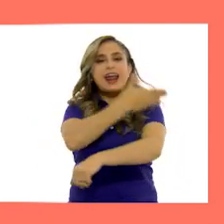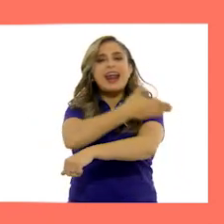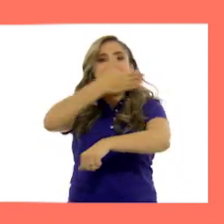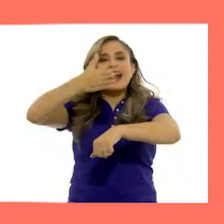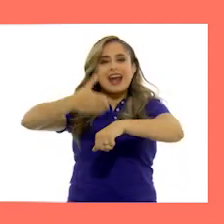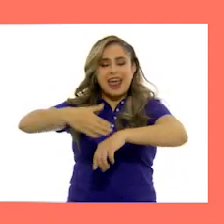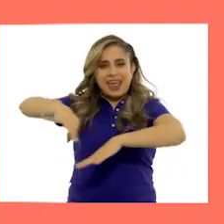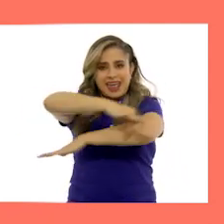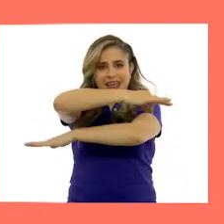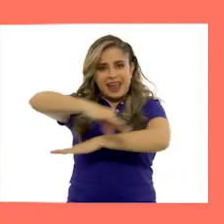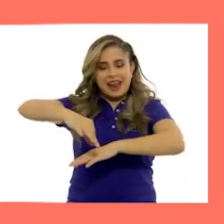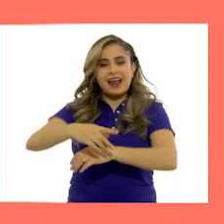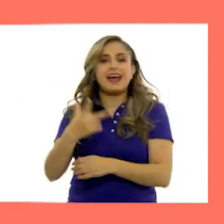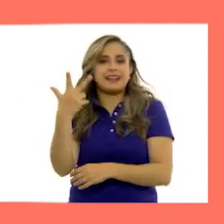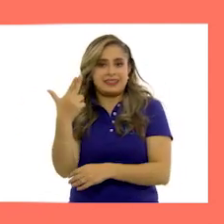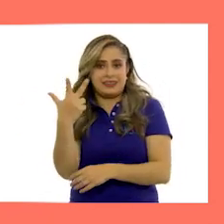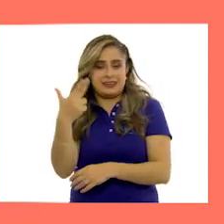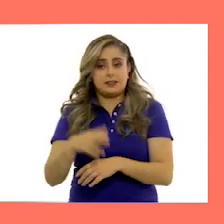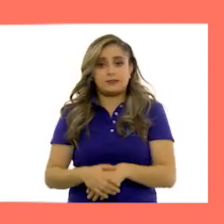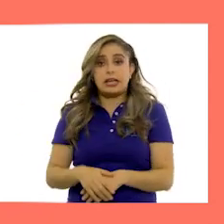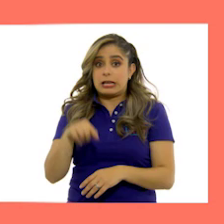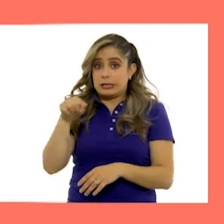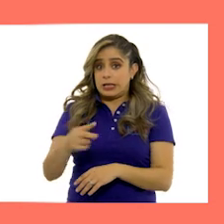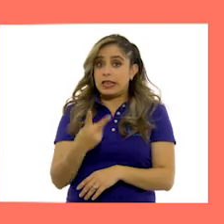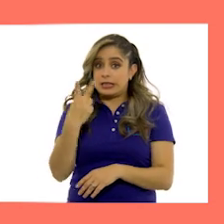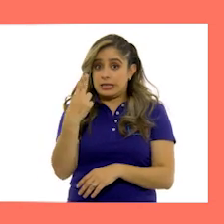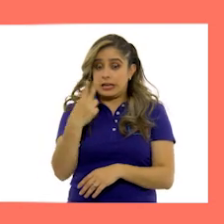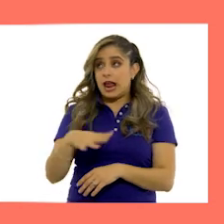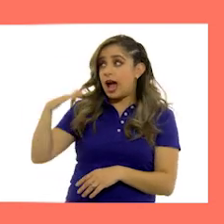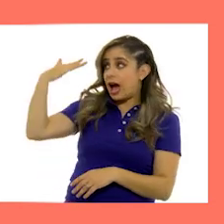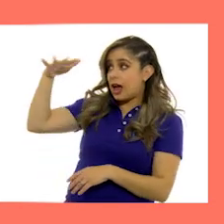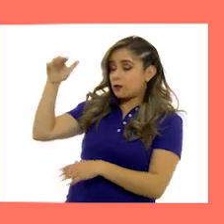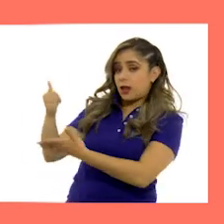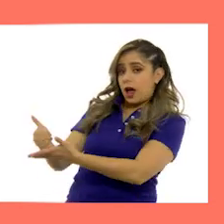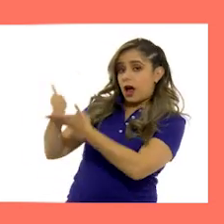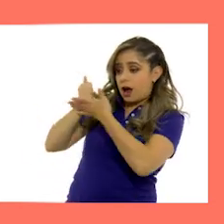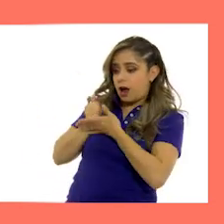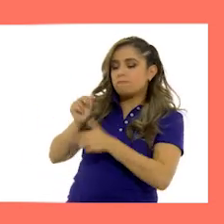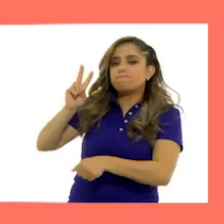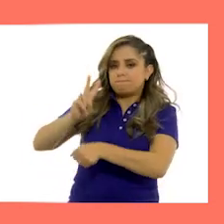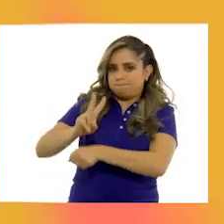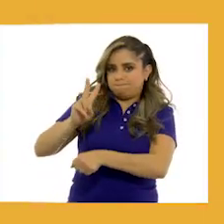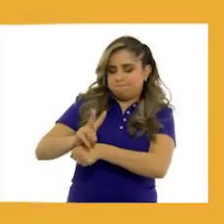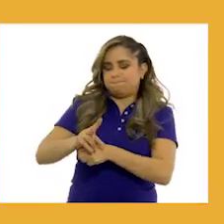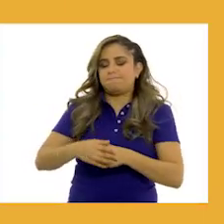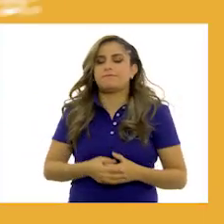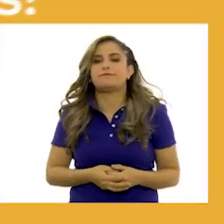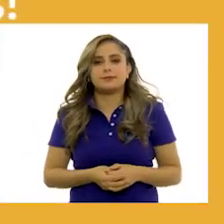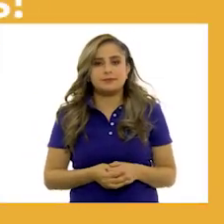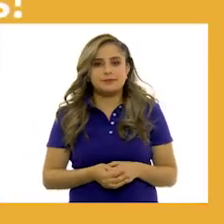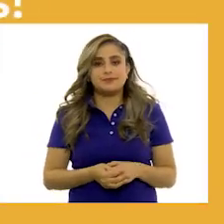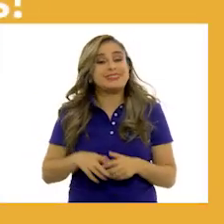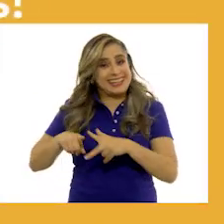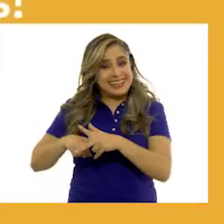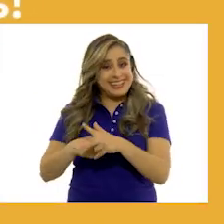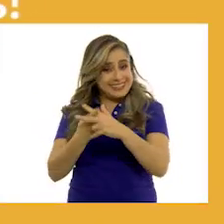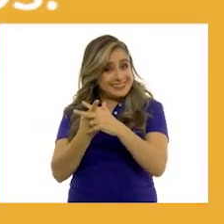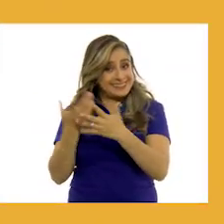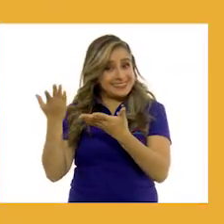y tijeras. Recuerda que la manipulación de estas debe estar supervisada por un adulto.